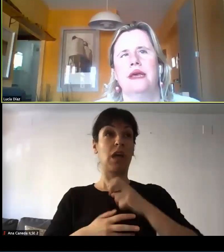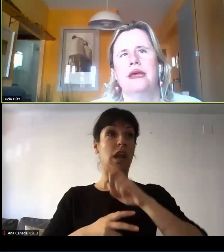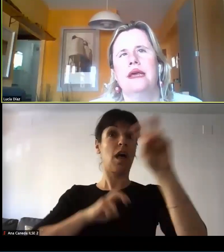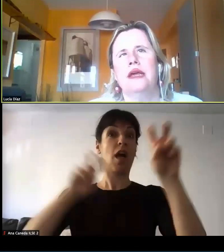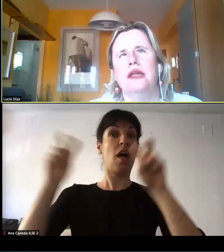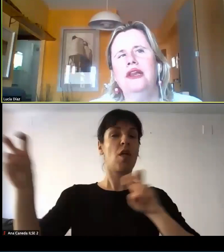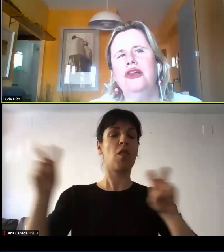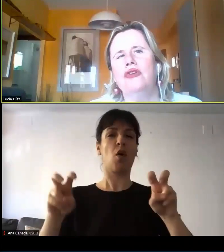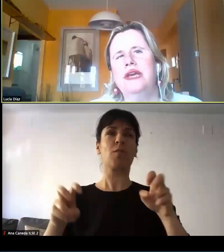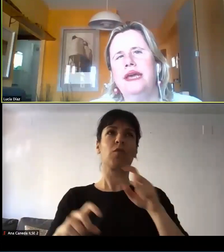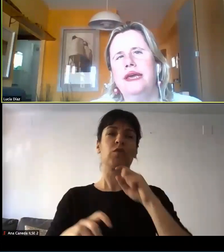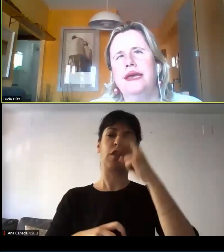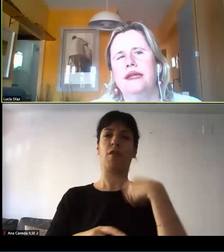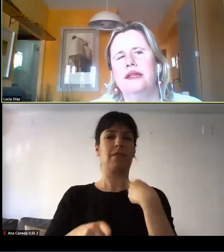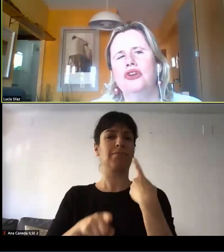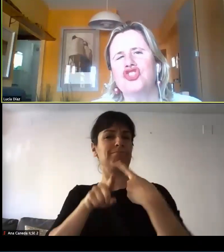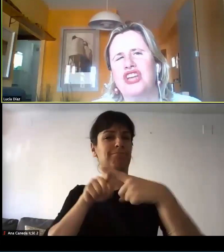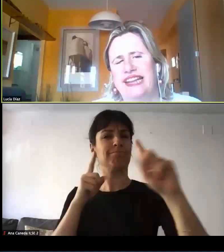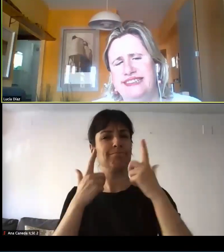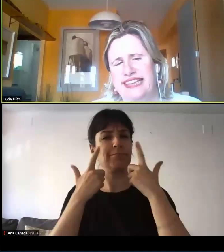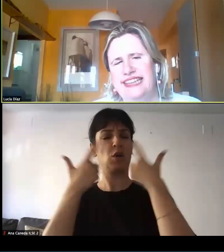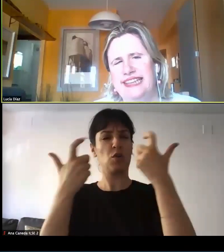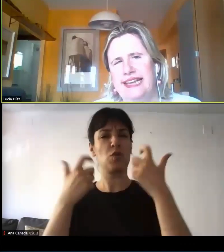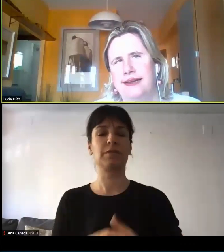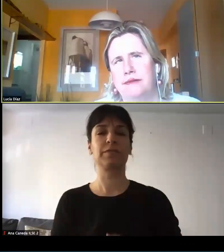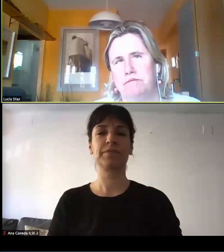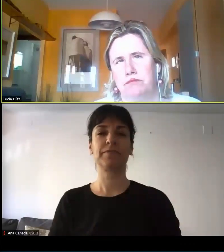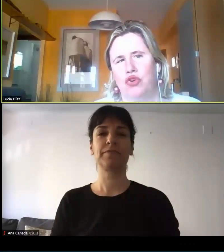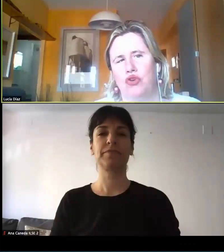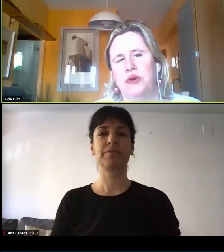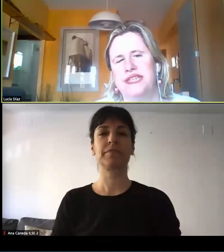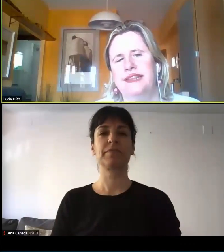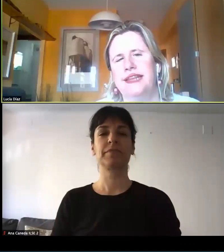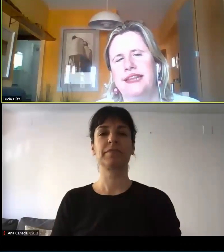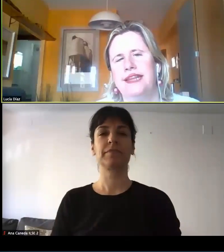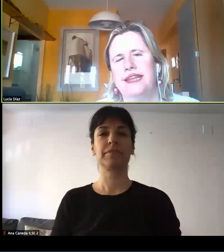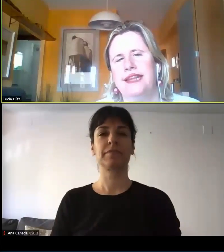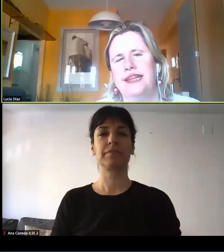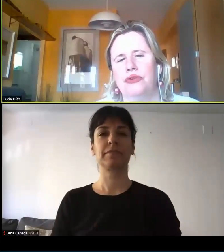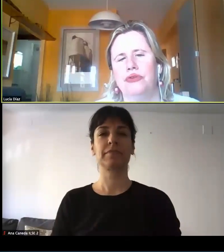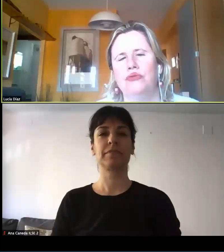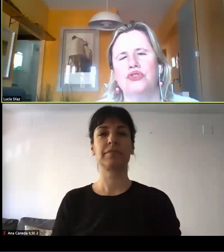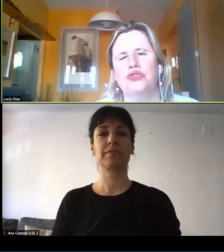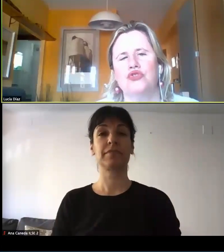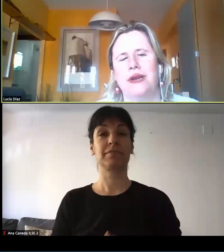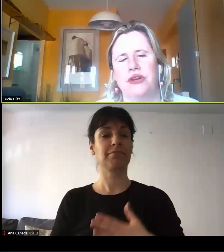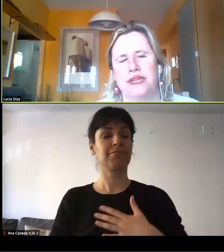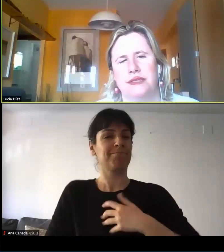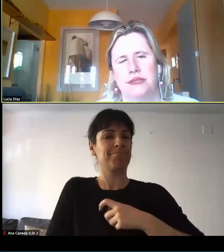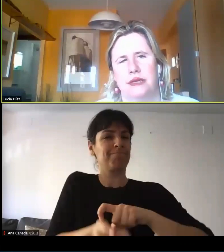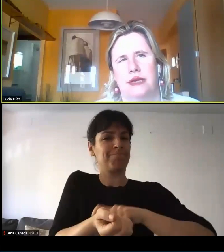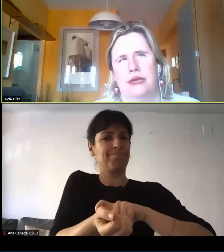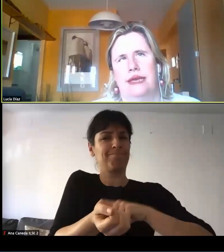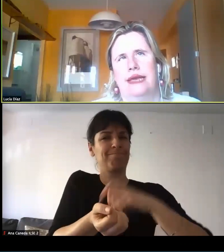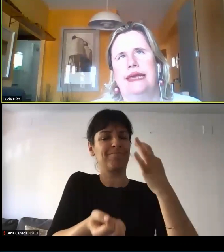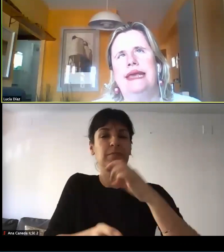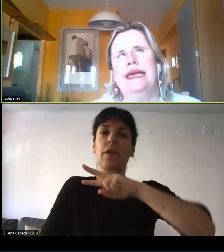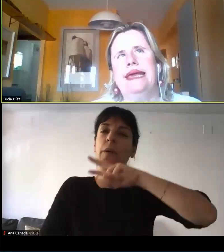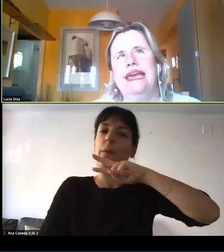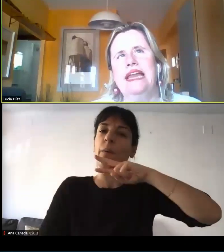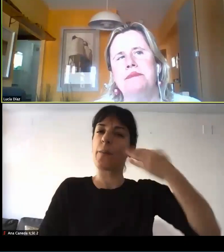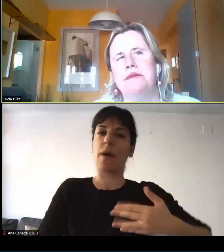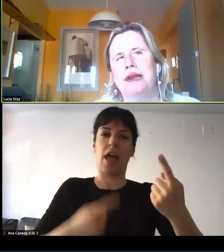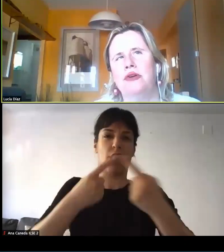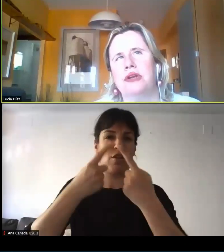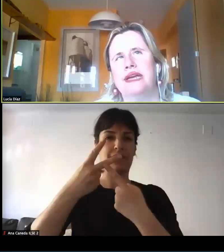11. Lo que nos caracteriza como esencia son nuestros valores.